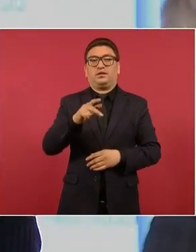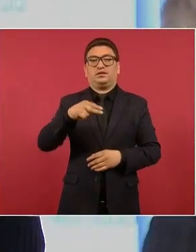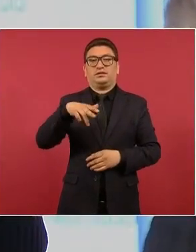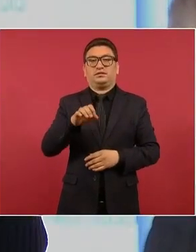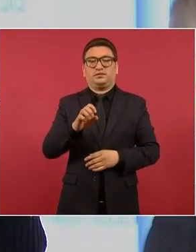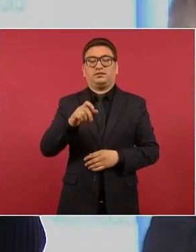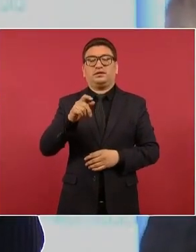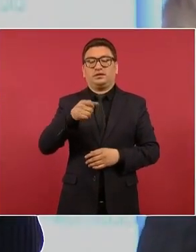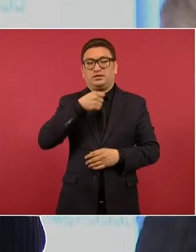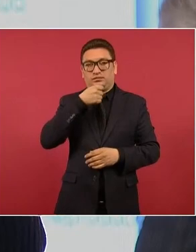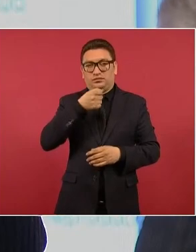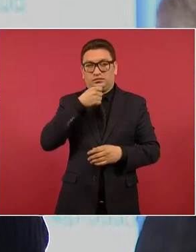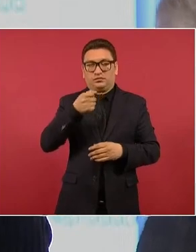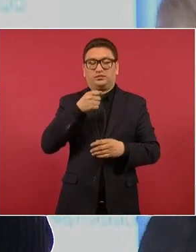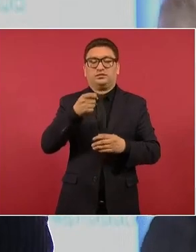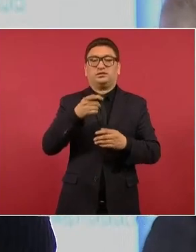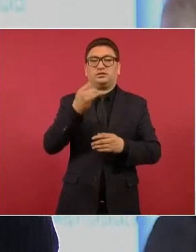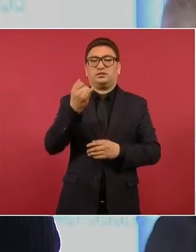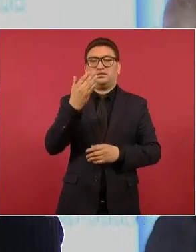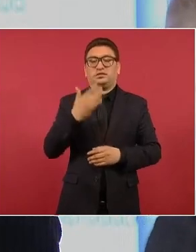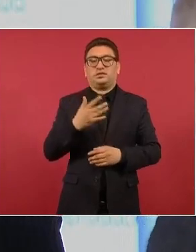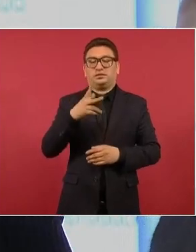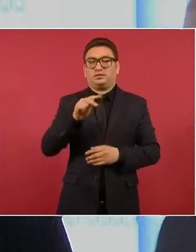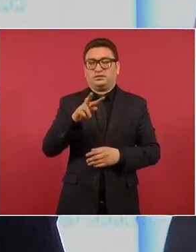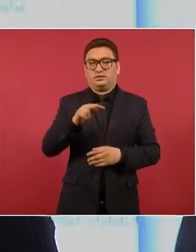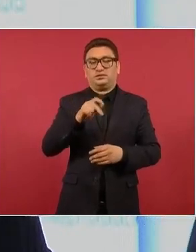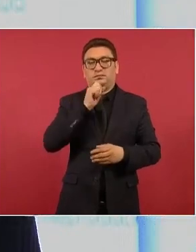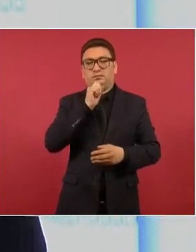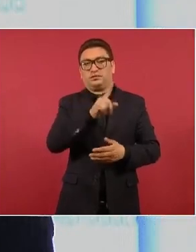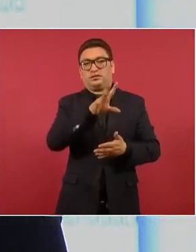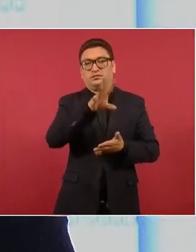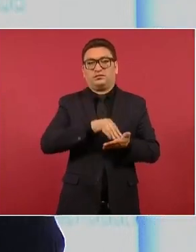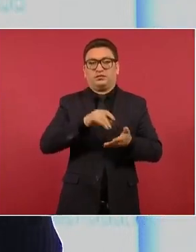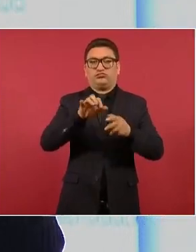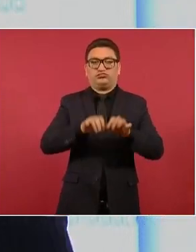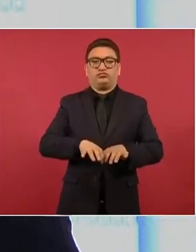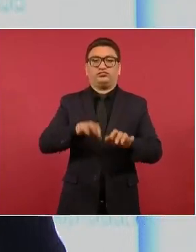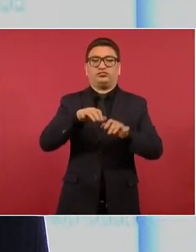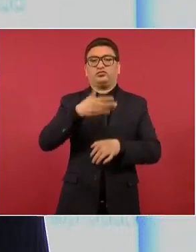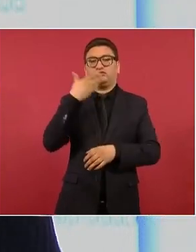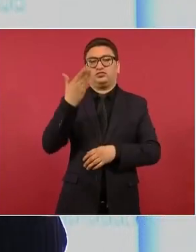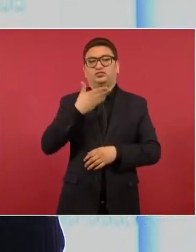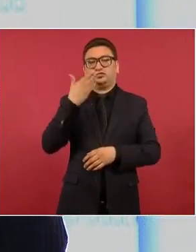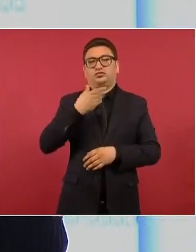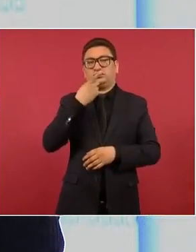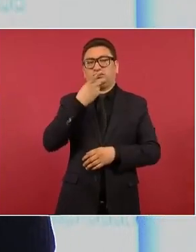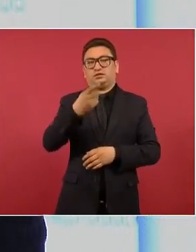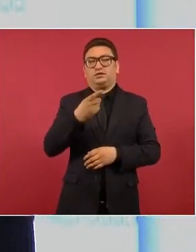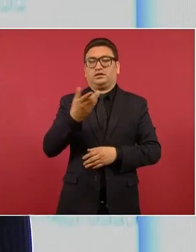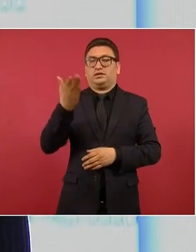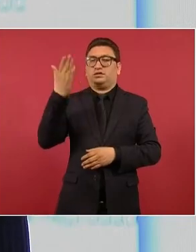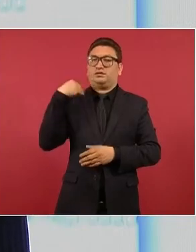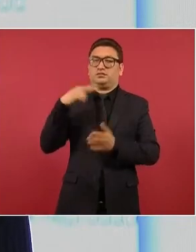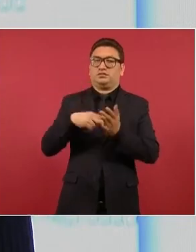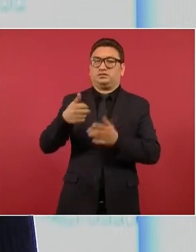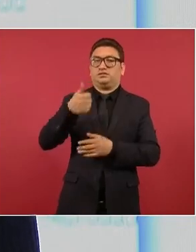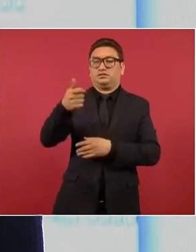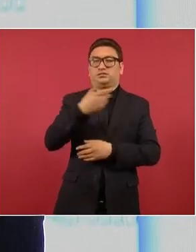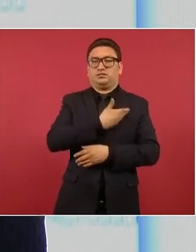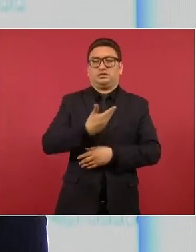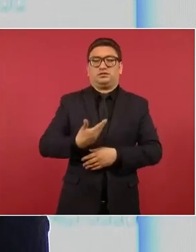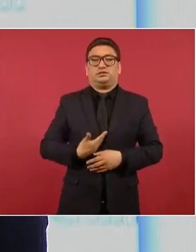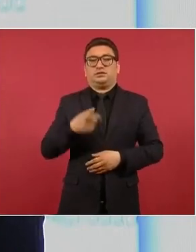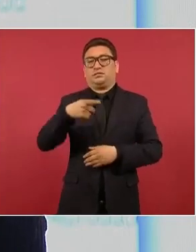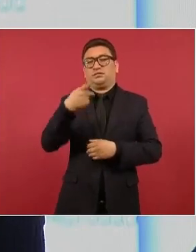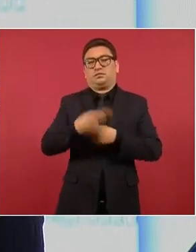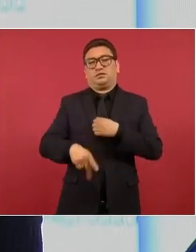conductora de noticias en Imagen Televisión, repitió el discurso desgastado este que traen desde 2006, que el presidente es un